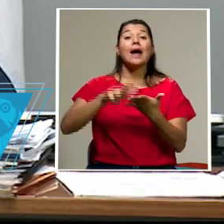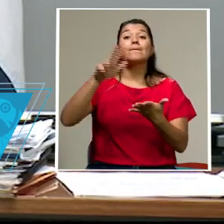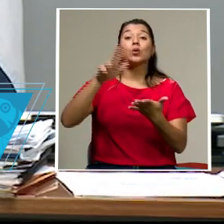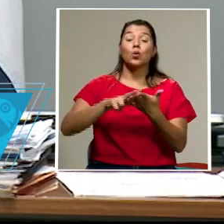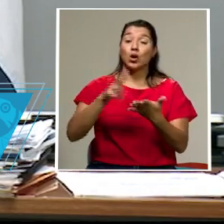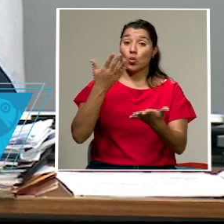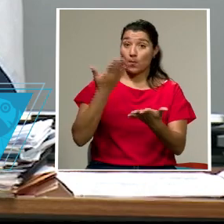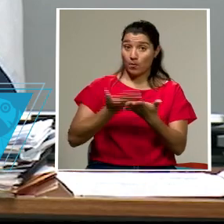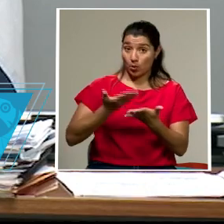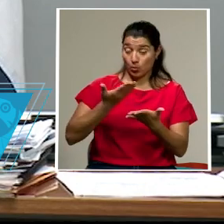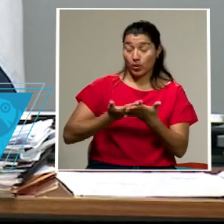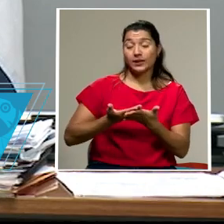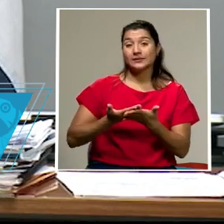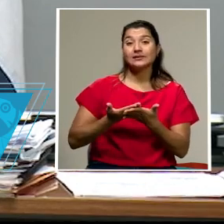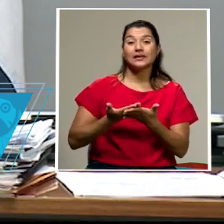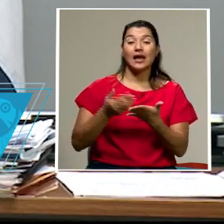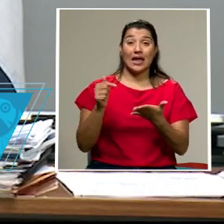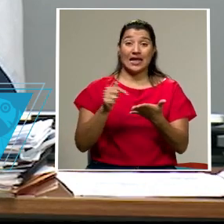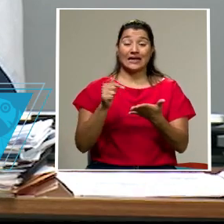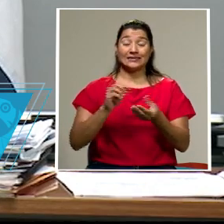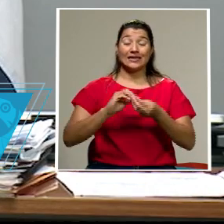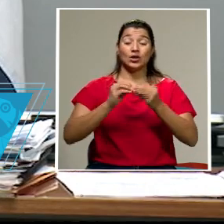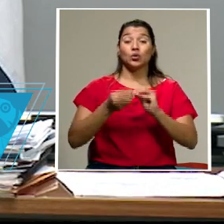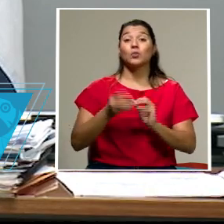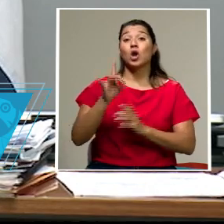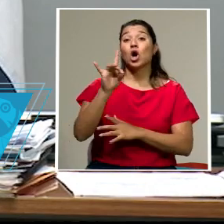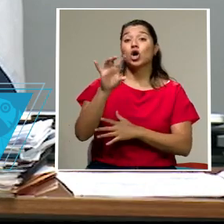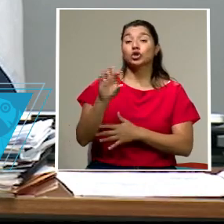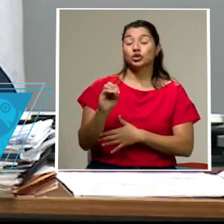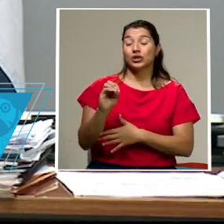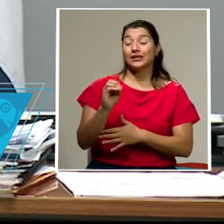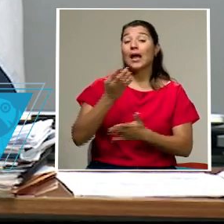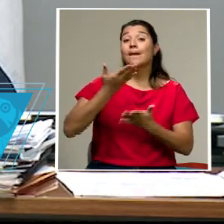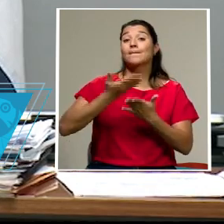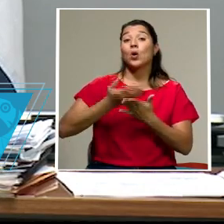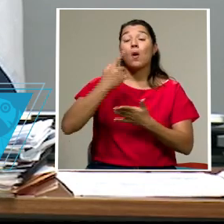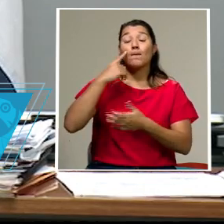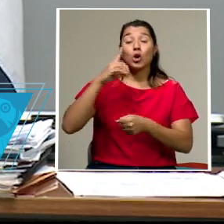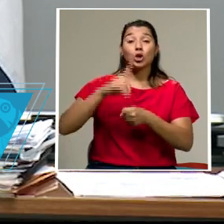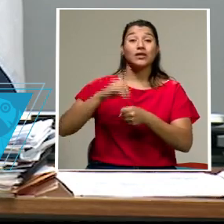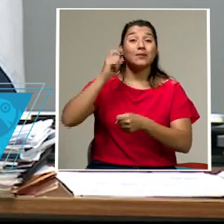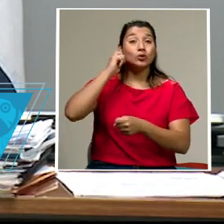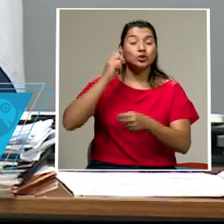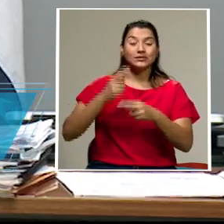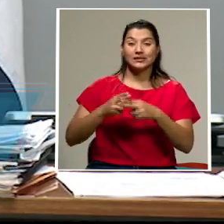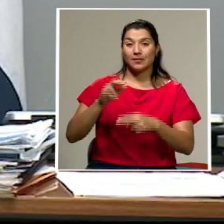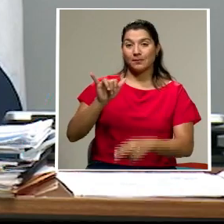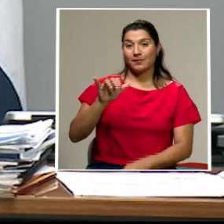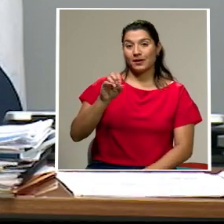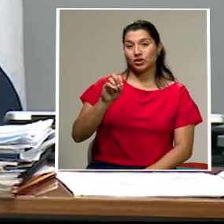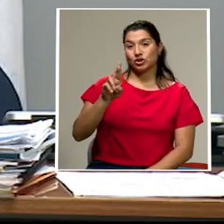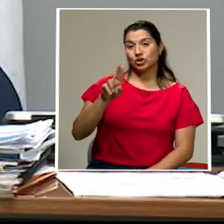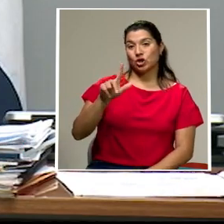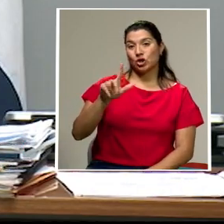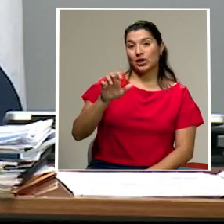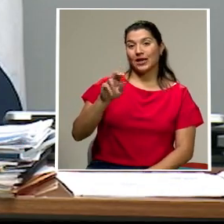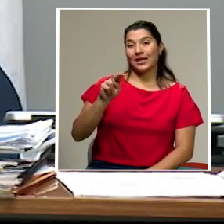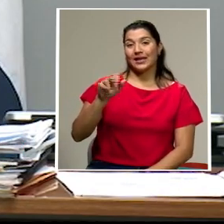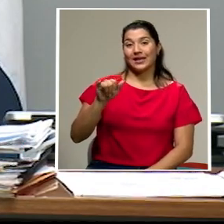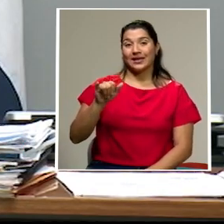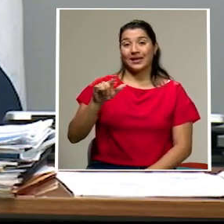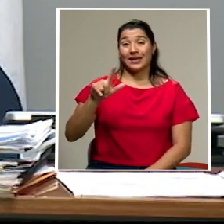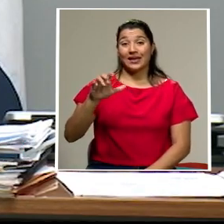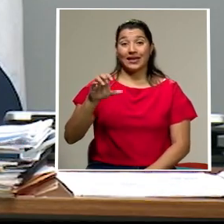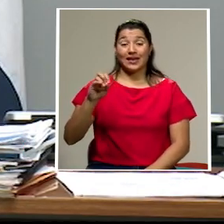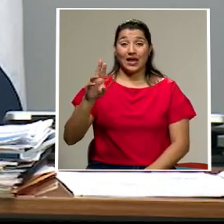bastante polémica, específicamente la número 80, propuesta por la diputada Yorleni León del Partido Liberación Nacional,